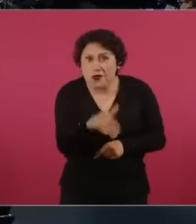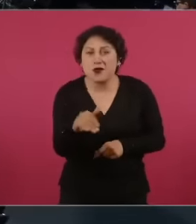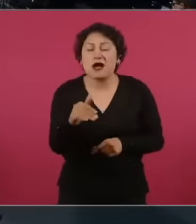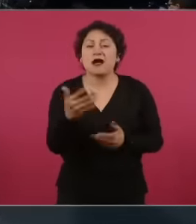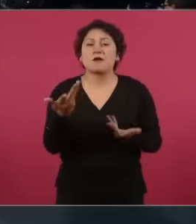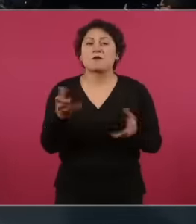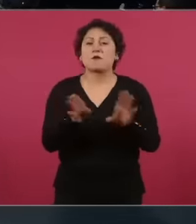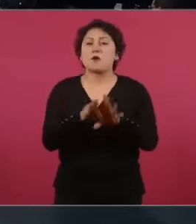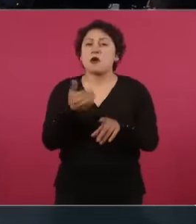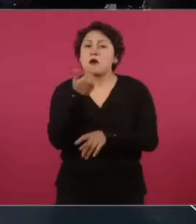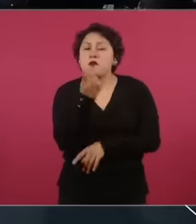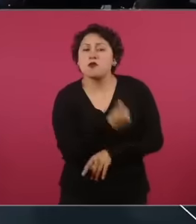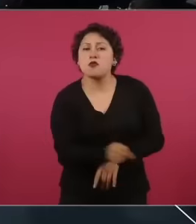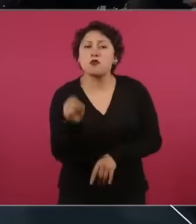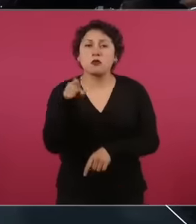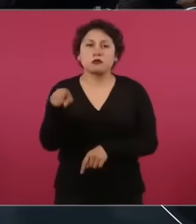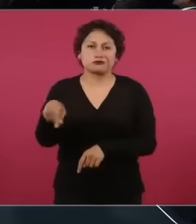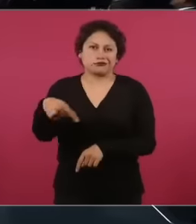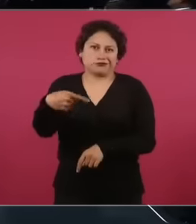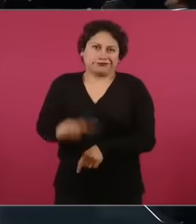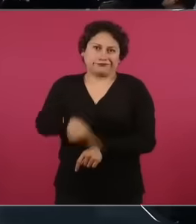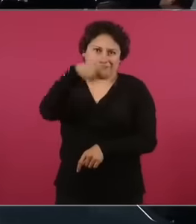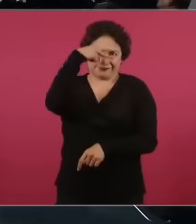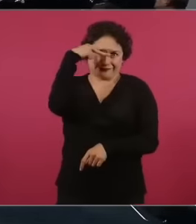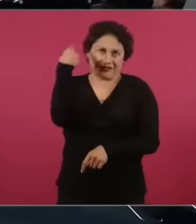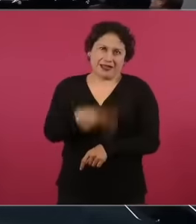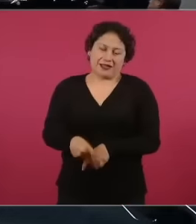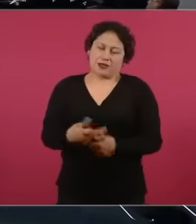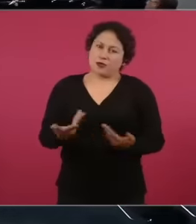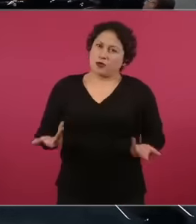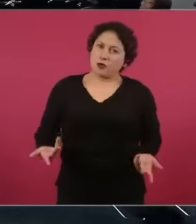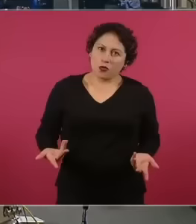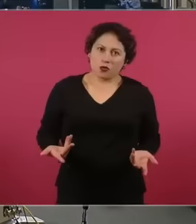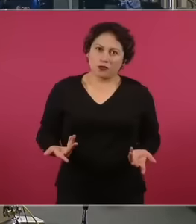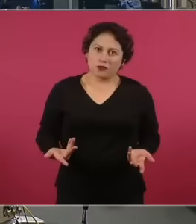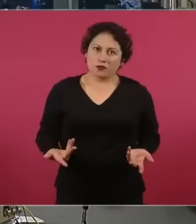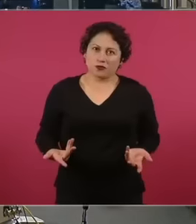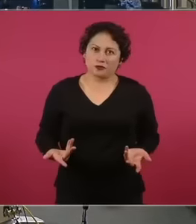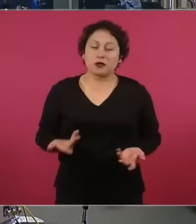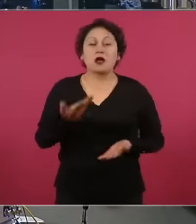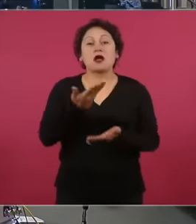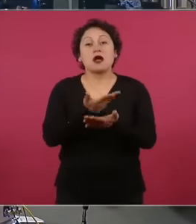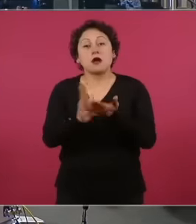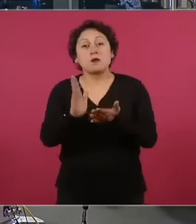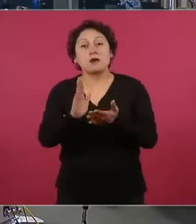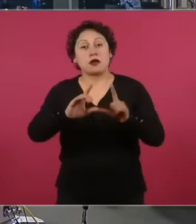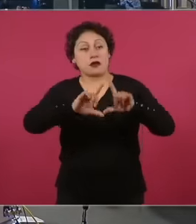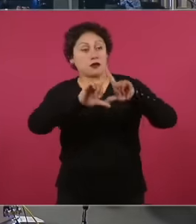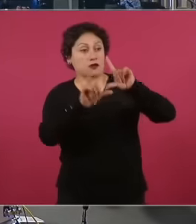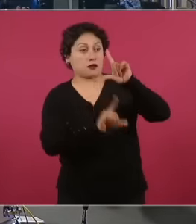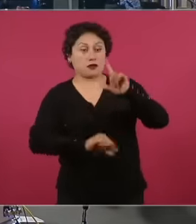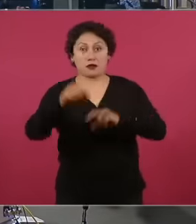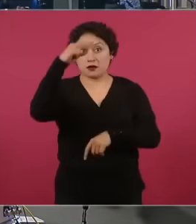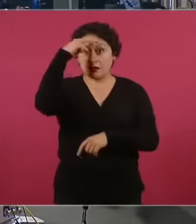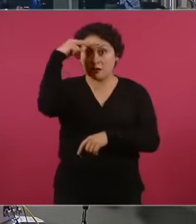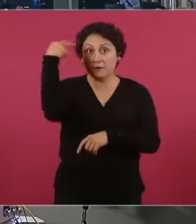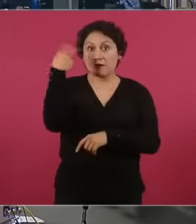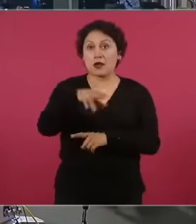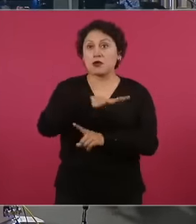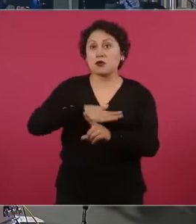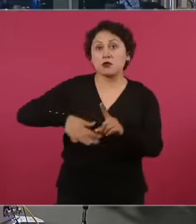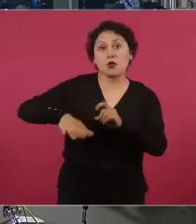Entonces, México tiene eso, tiene recursos naturales, muchos recursos